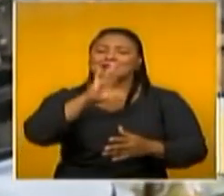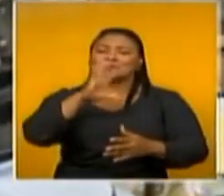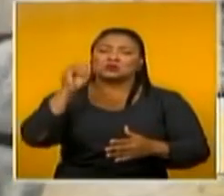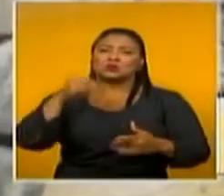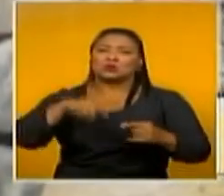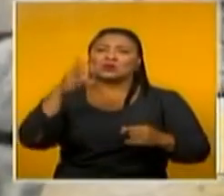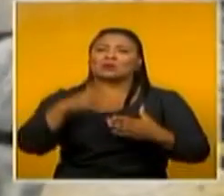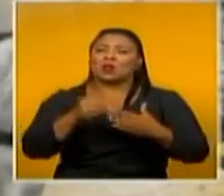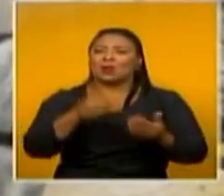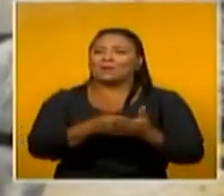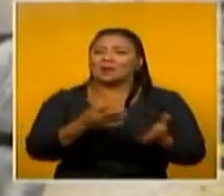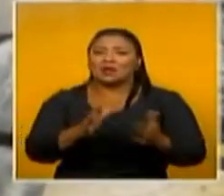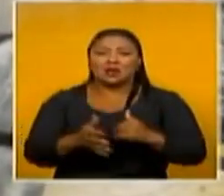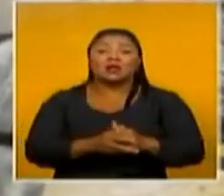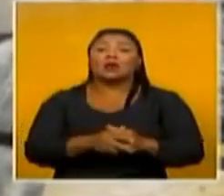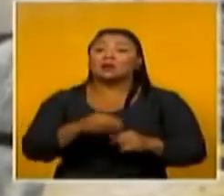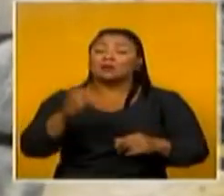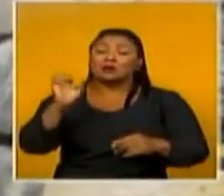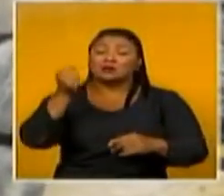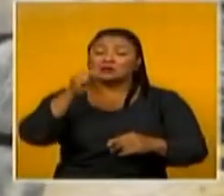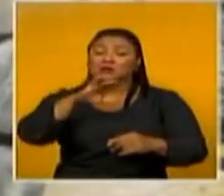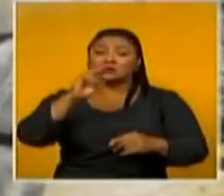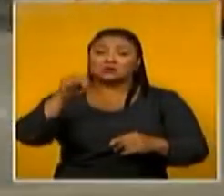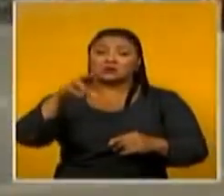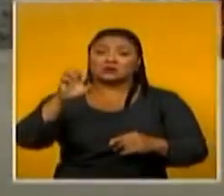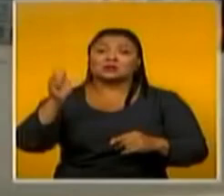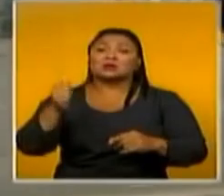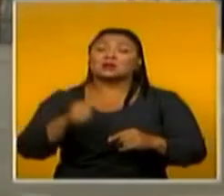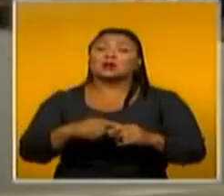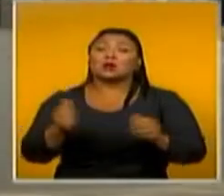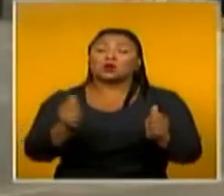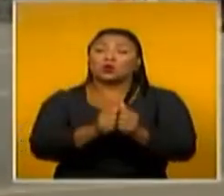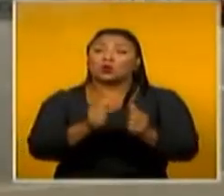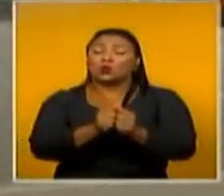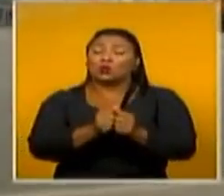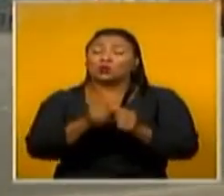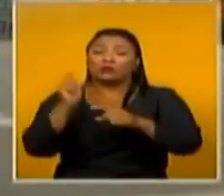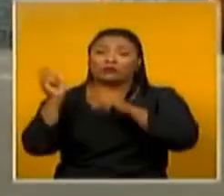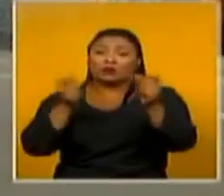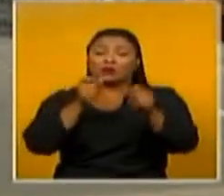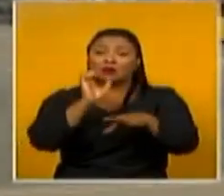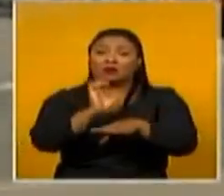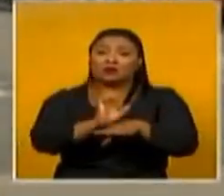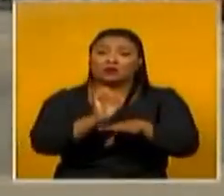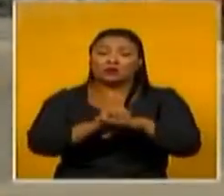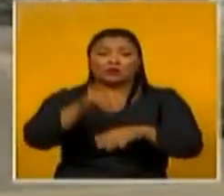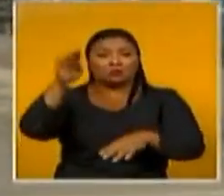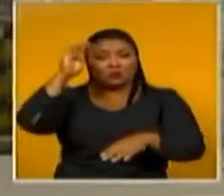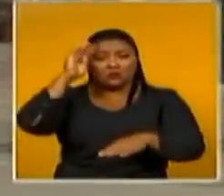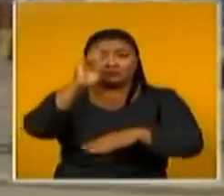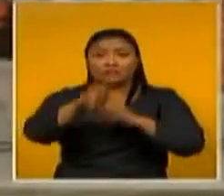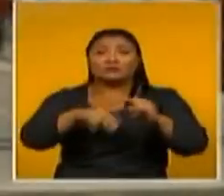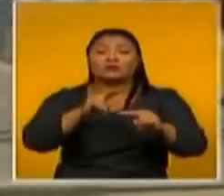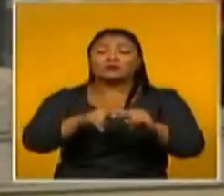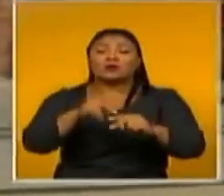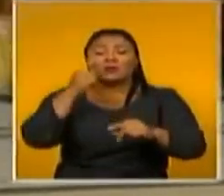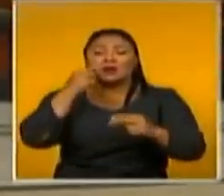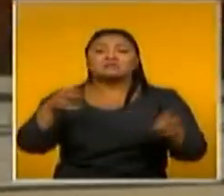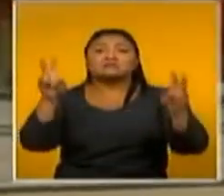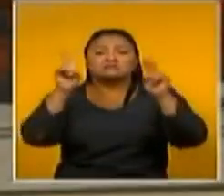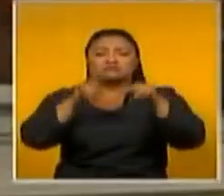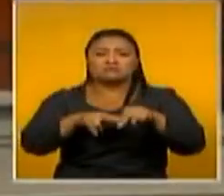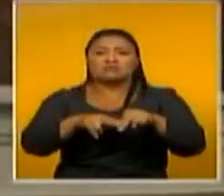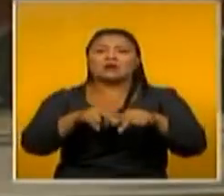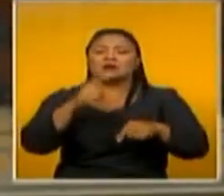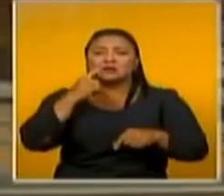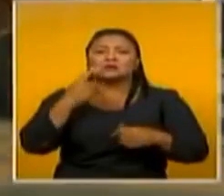dólares. La SENAE continúa coordinando acciones junto a la CONTECON, Fiscalía General del Ecuador y Policía Nacional para detectar más casos